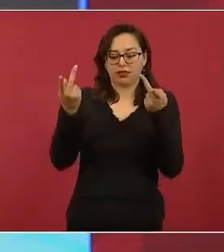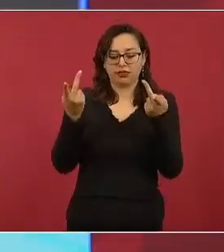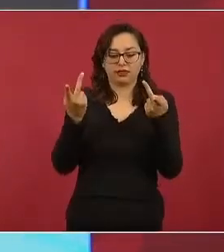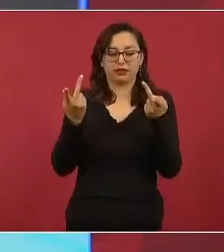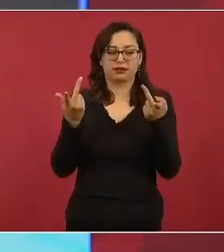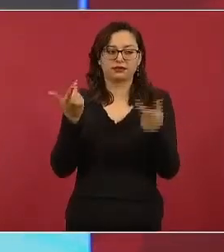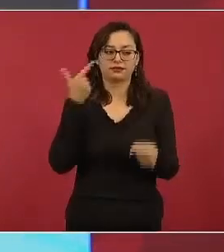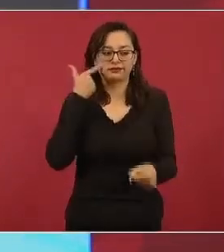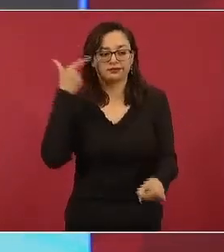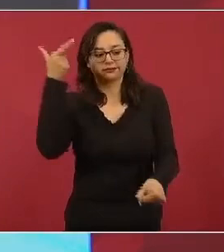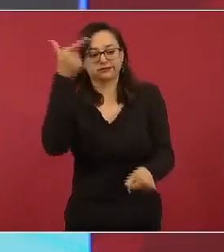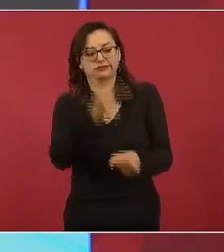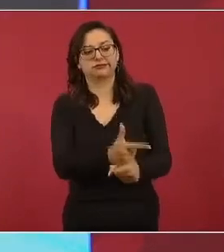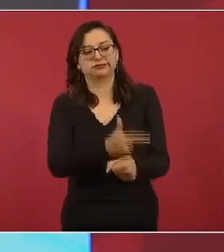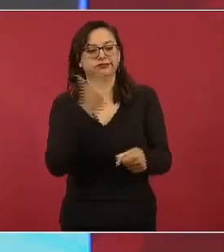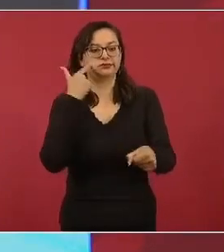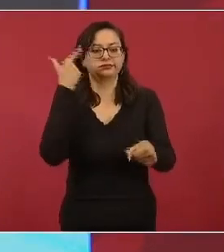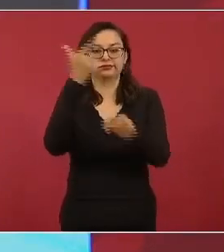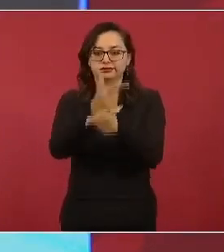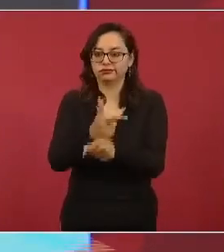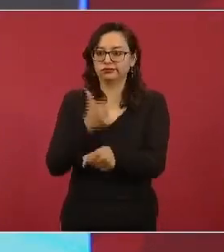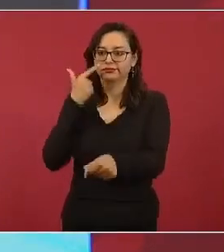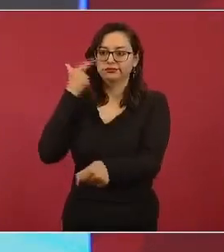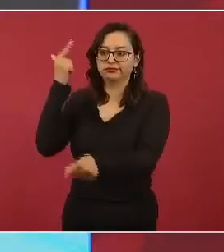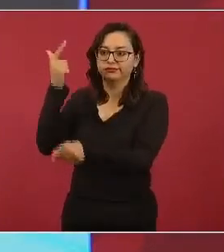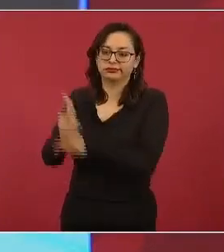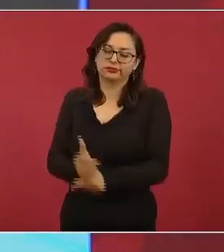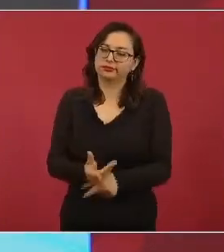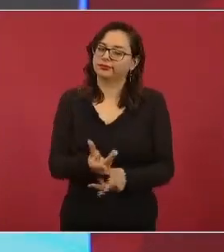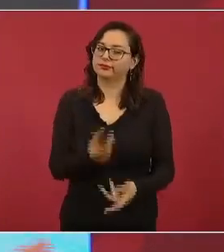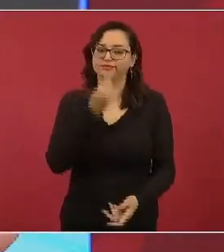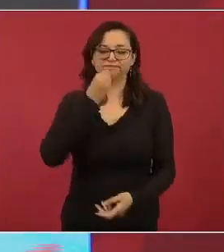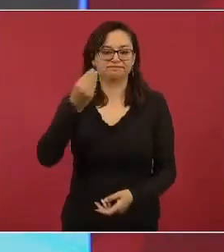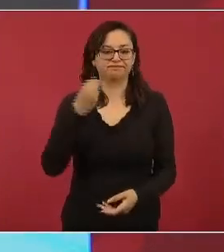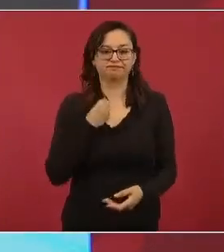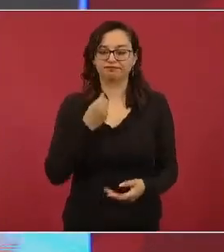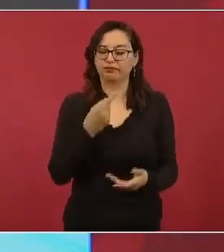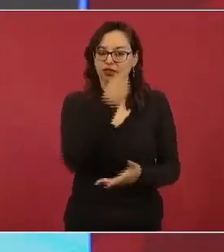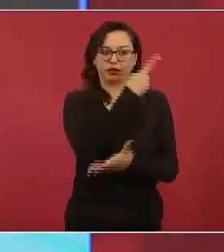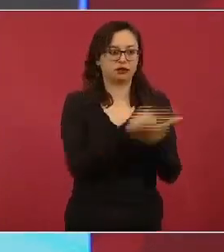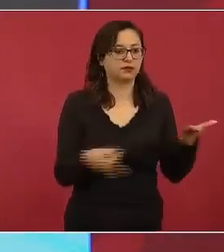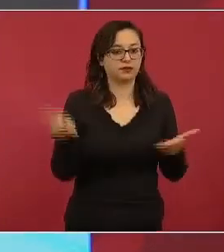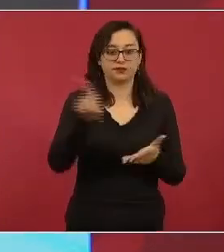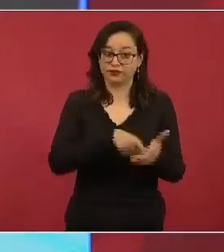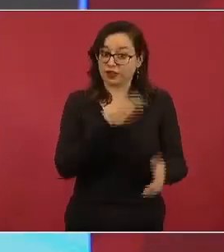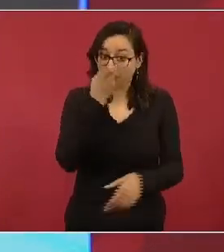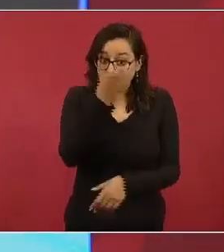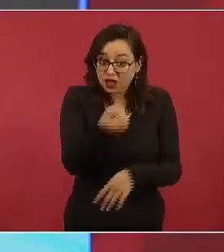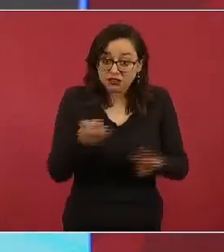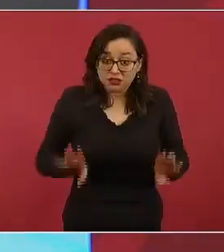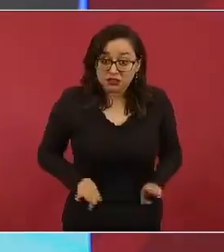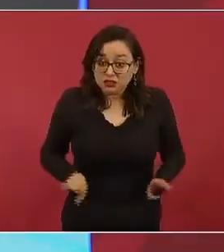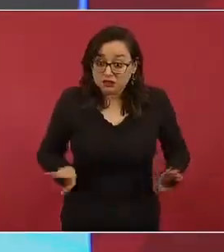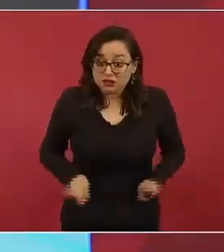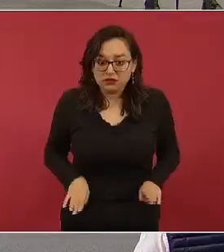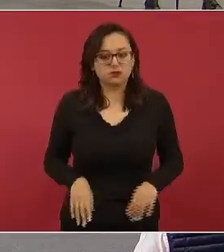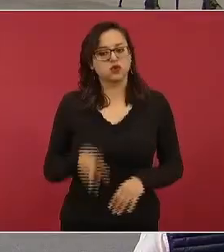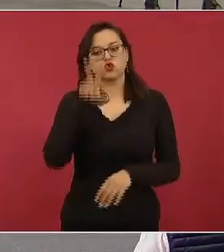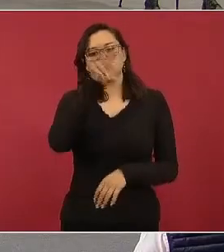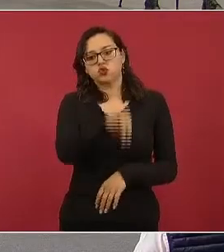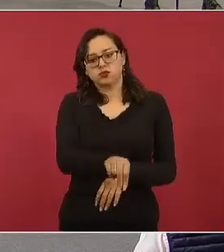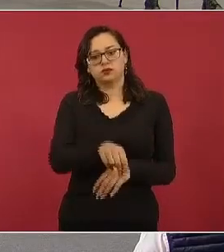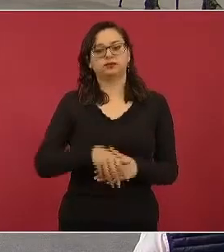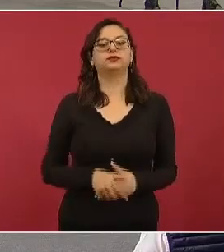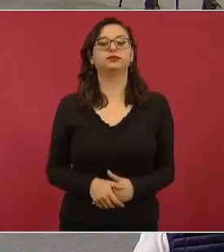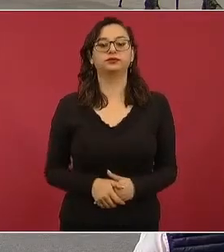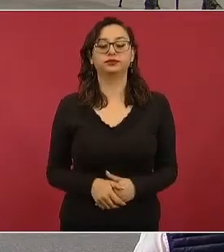Y empresas famosas. Entonces, así no. Es como el caso de los